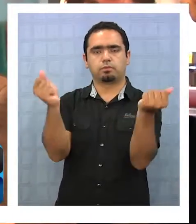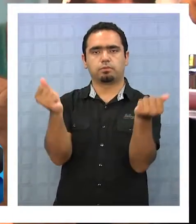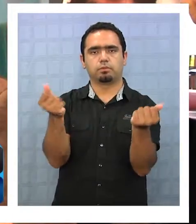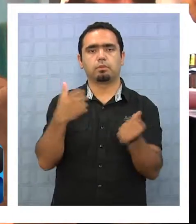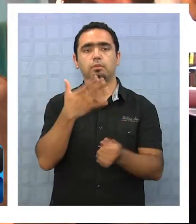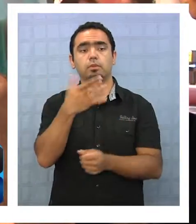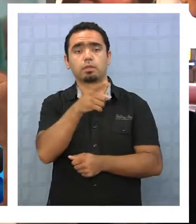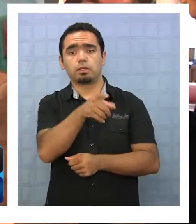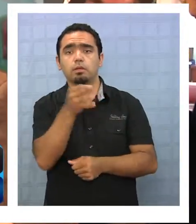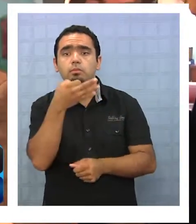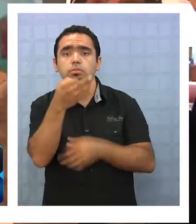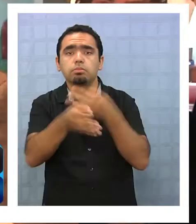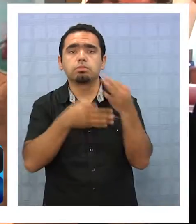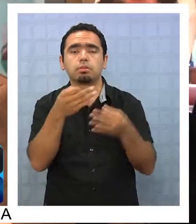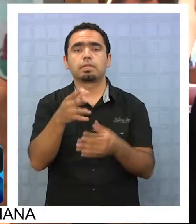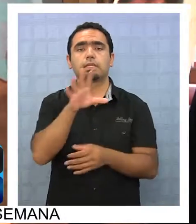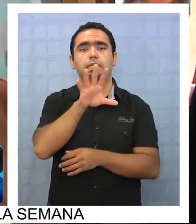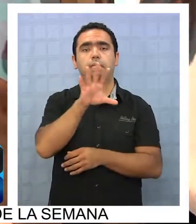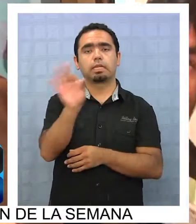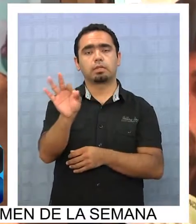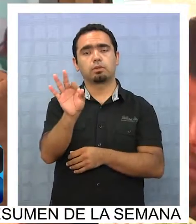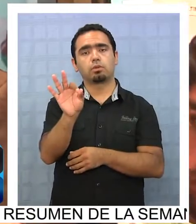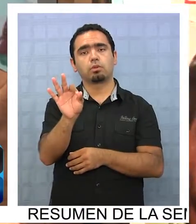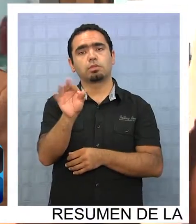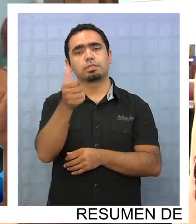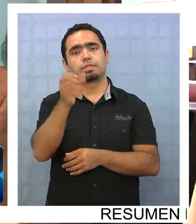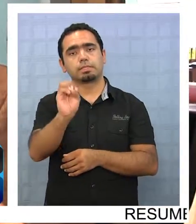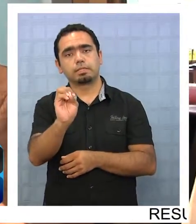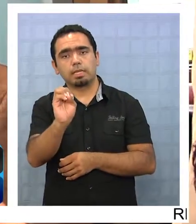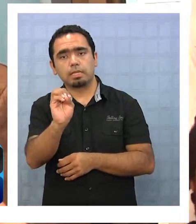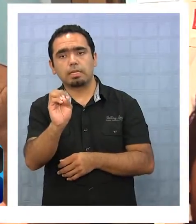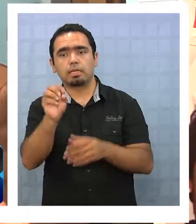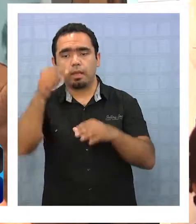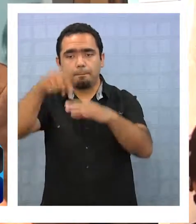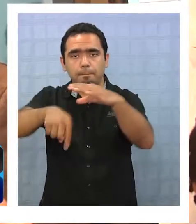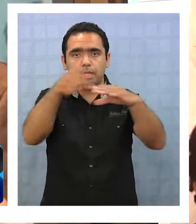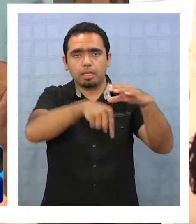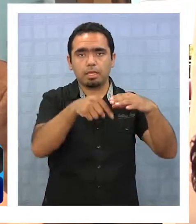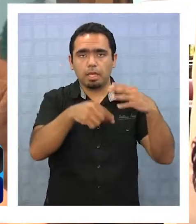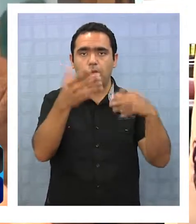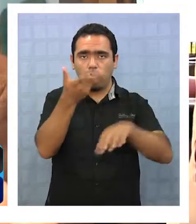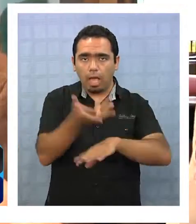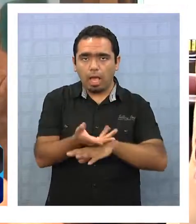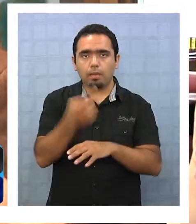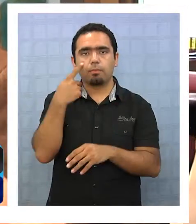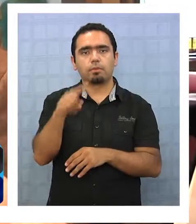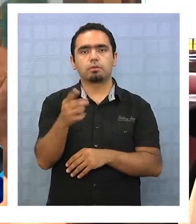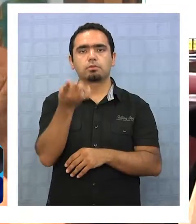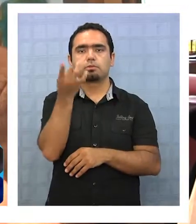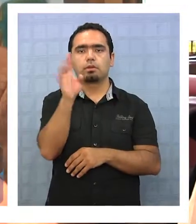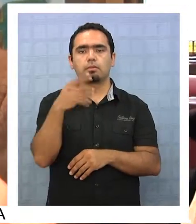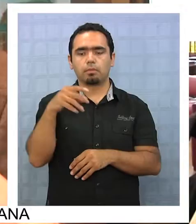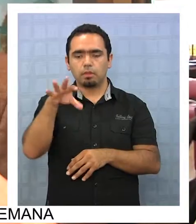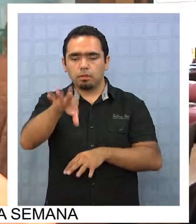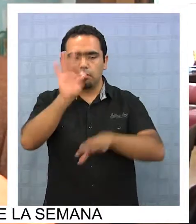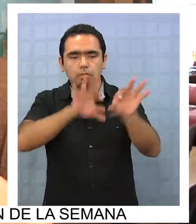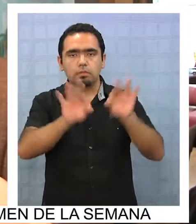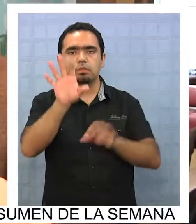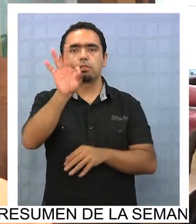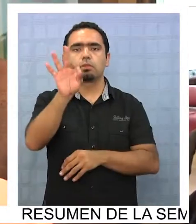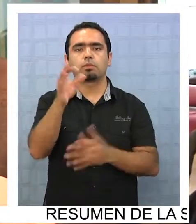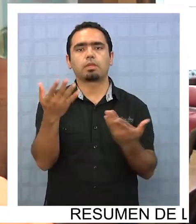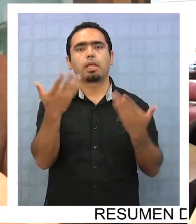relataron a la familia que hay 560 piques y que han revisado 50. Y esa información ya es una información antigua.